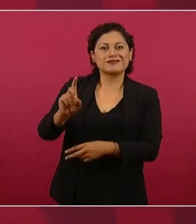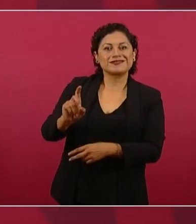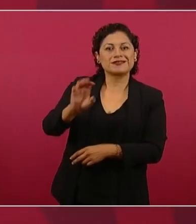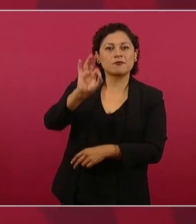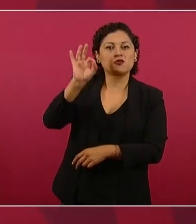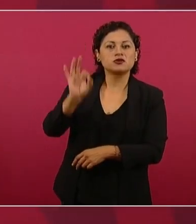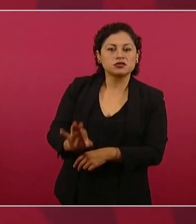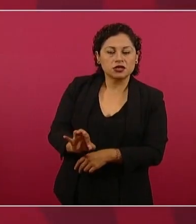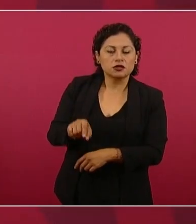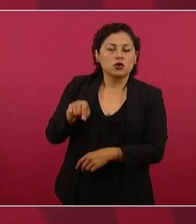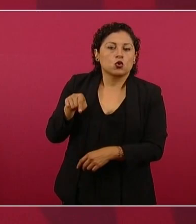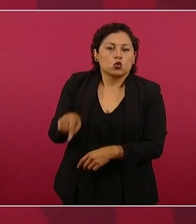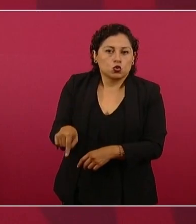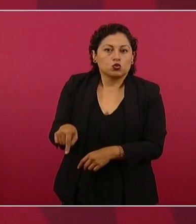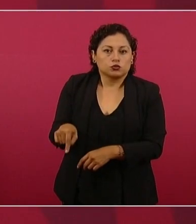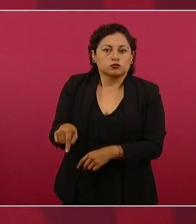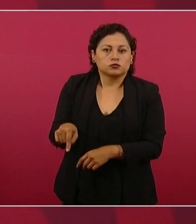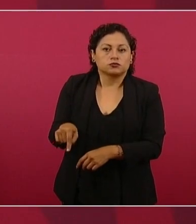de aquí al año próximo